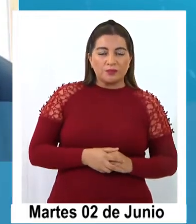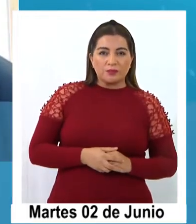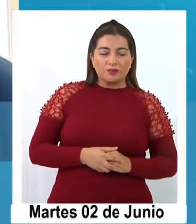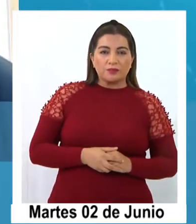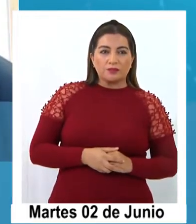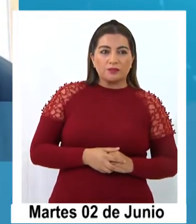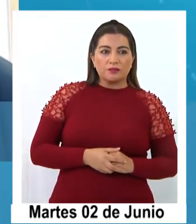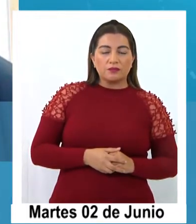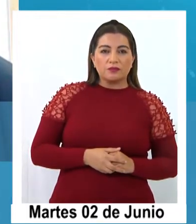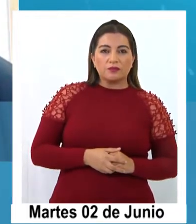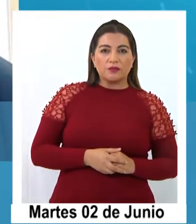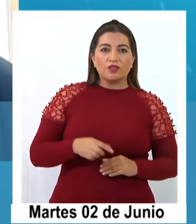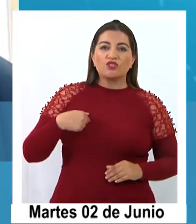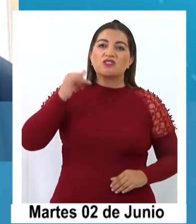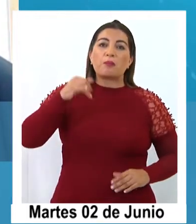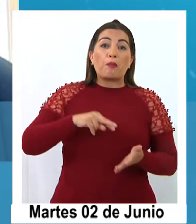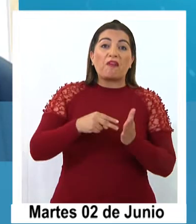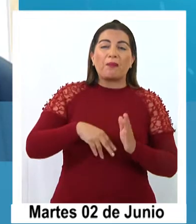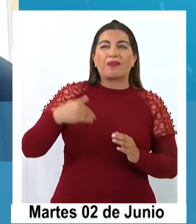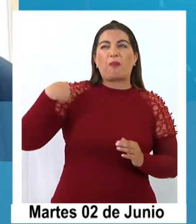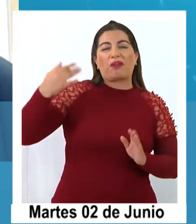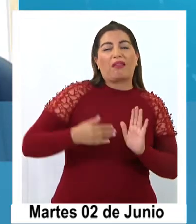Y yo fui de la que planteaba los problemas.